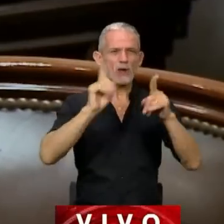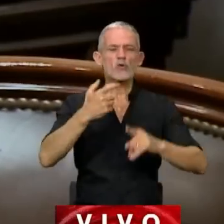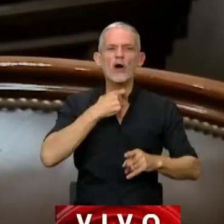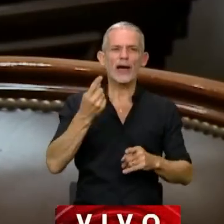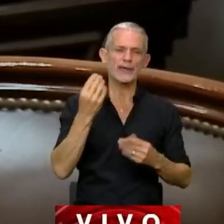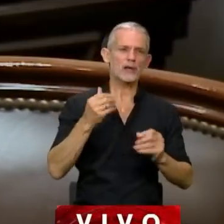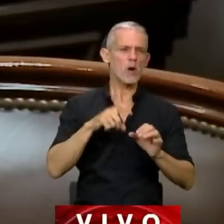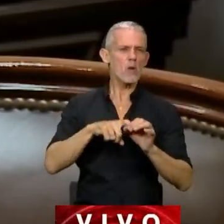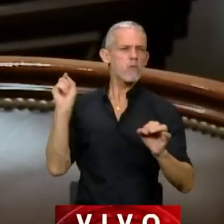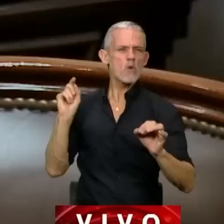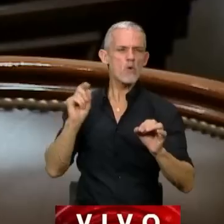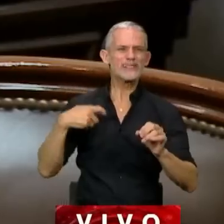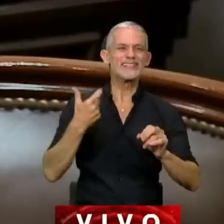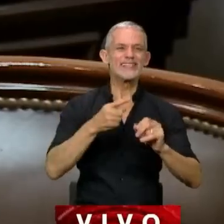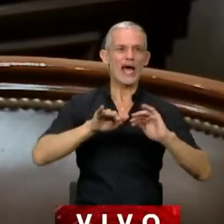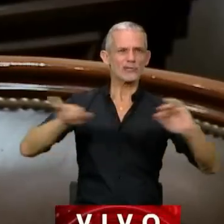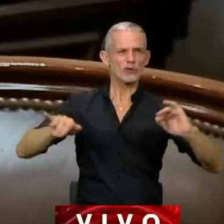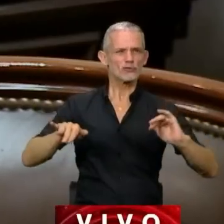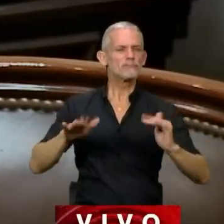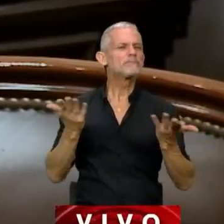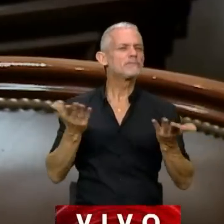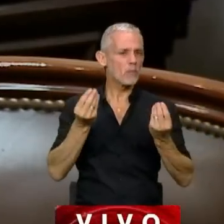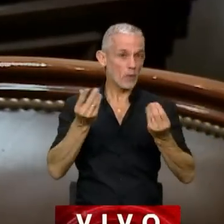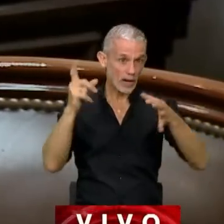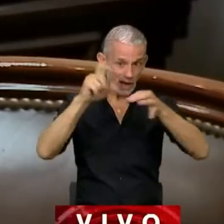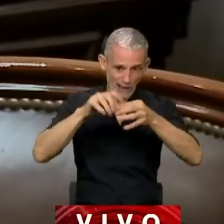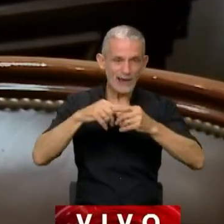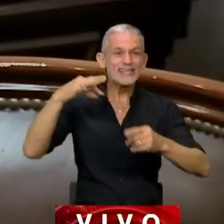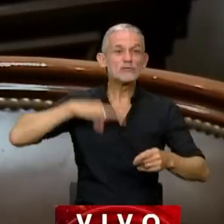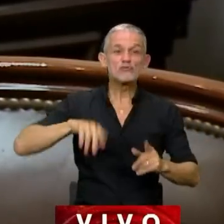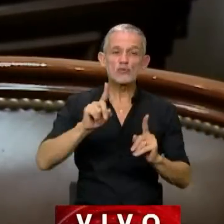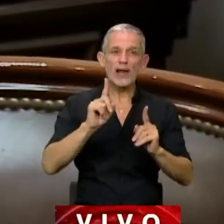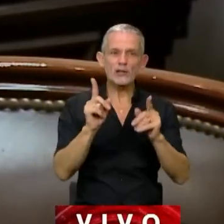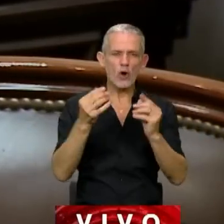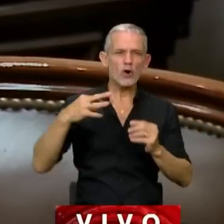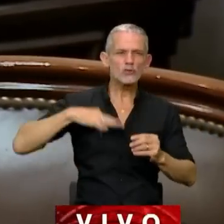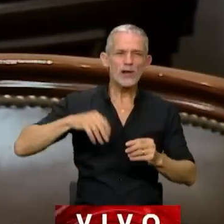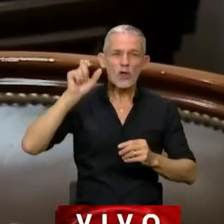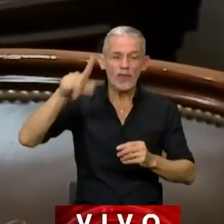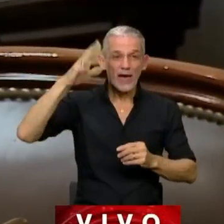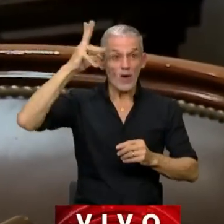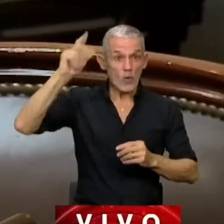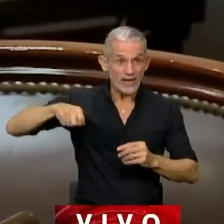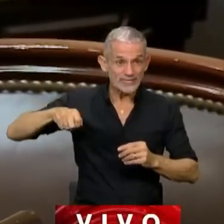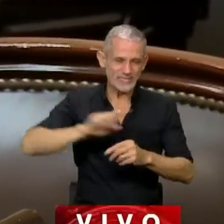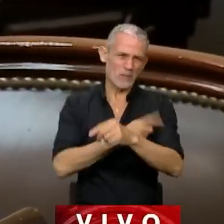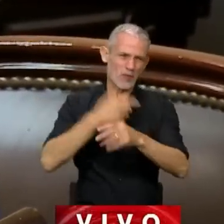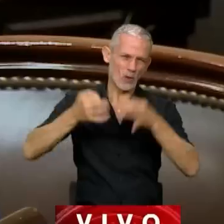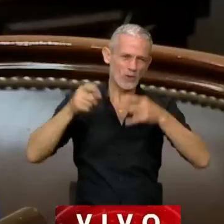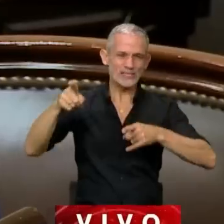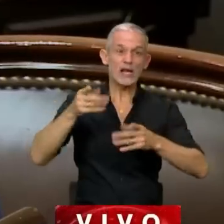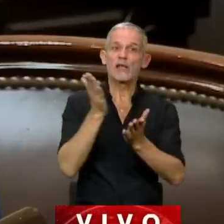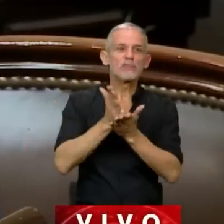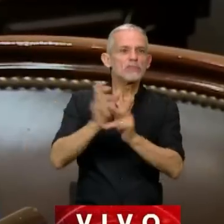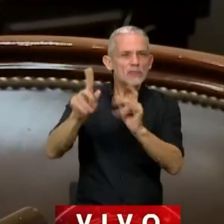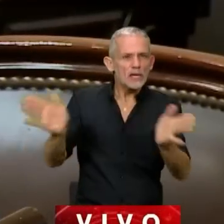pretenden desenganchar. El enganche, señor presidente, en el salario del Poder Judicial es un